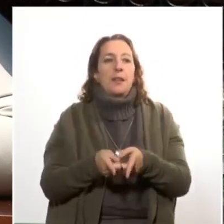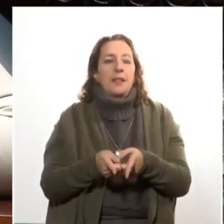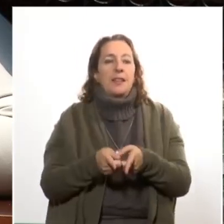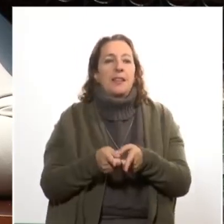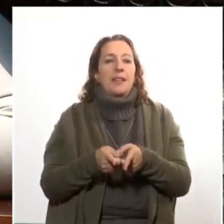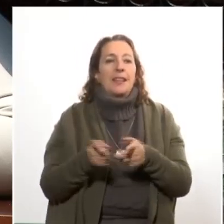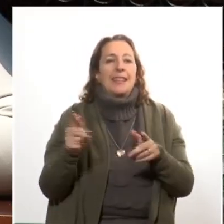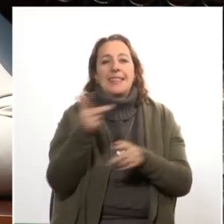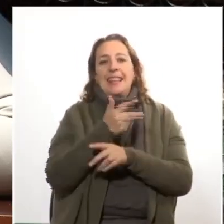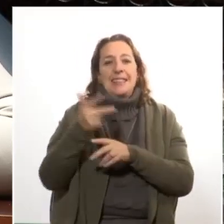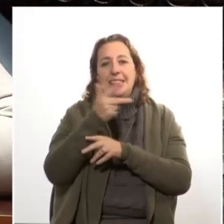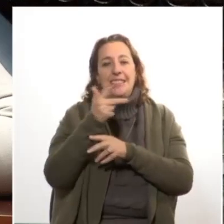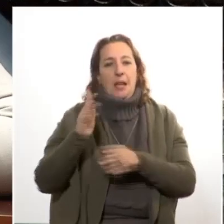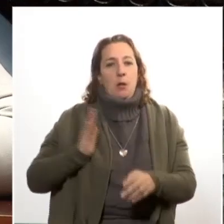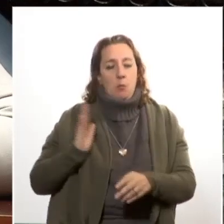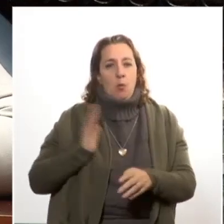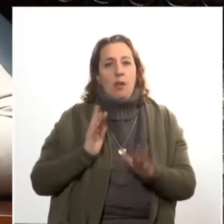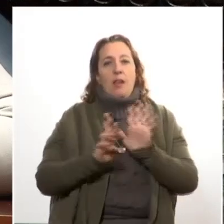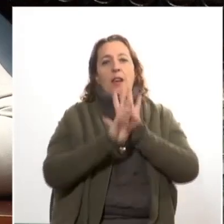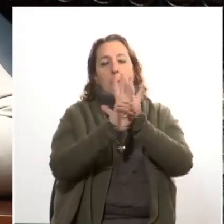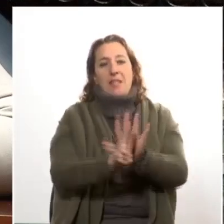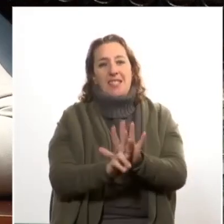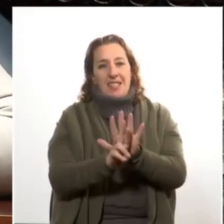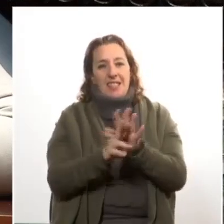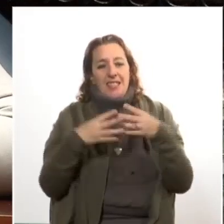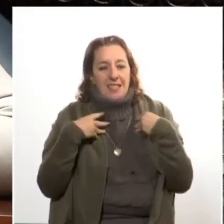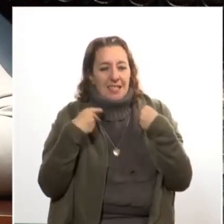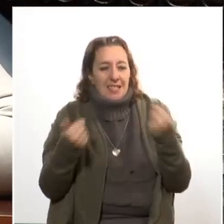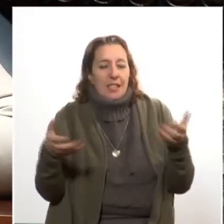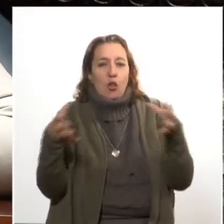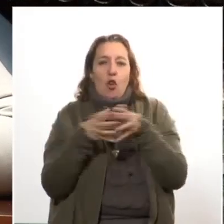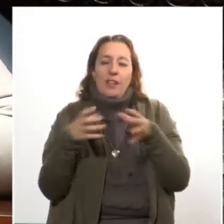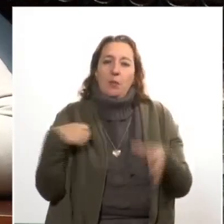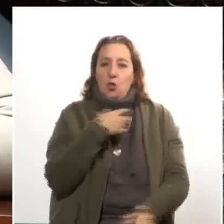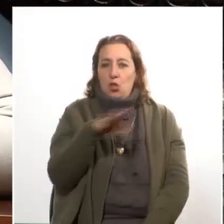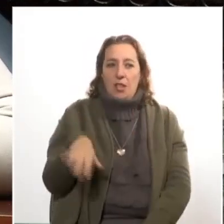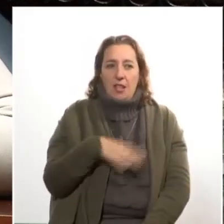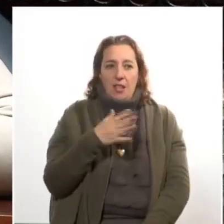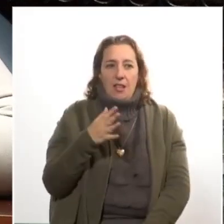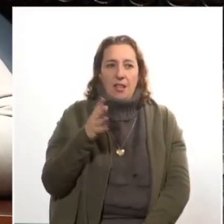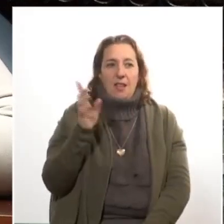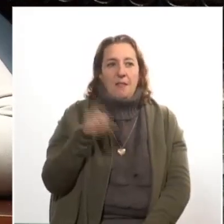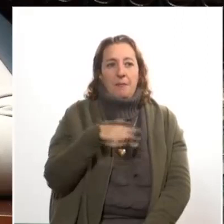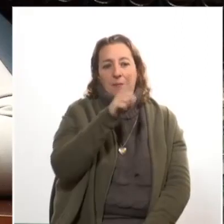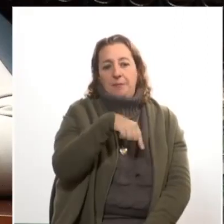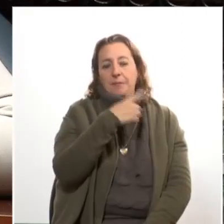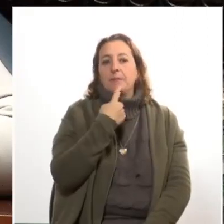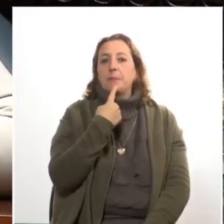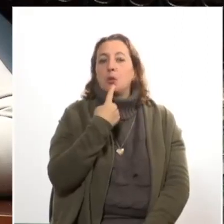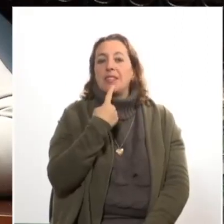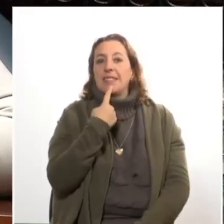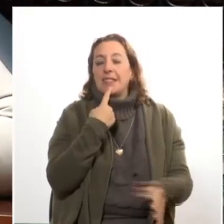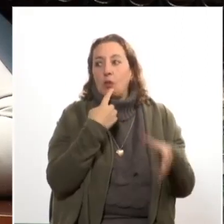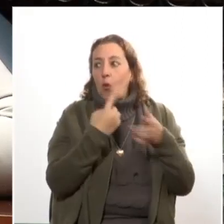síntesis de estas tres mujeres representantes en el sentir colectivo de nuestra sociedad. De orígenes políticos, sociales